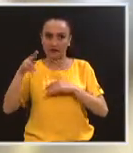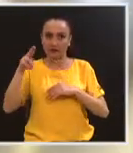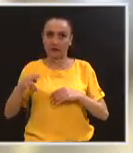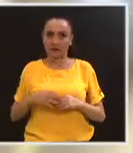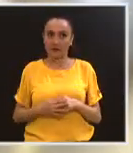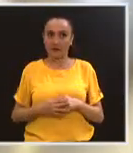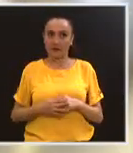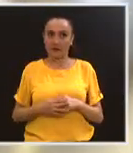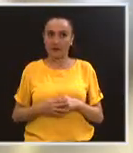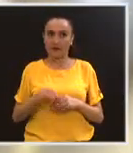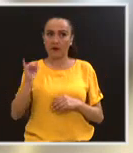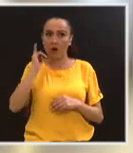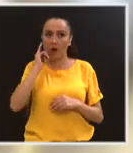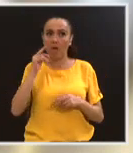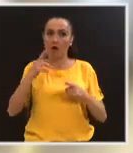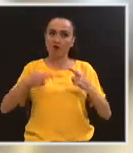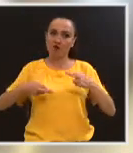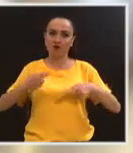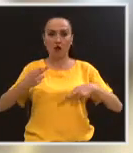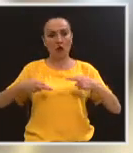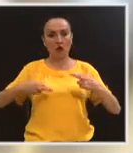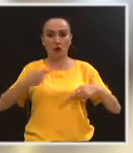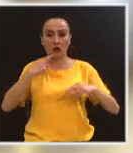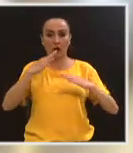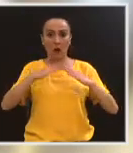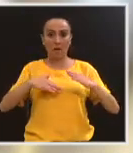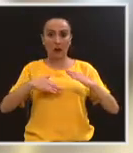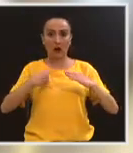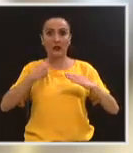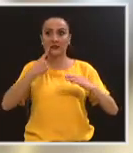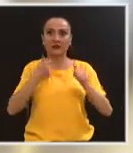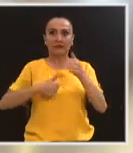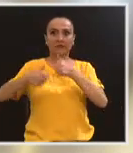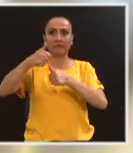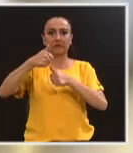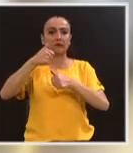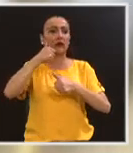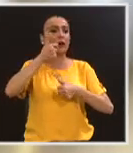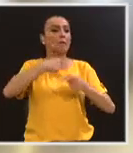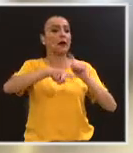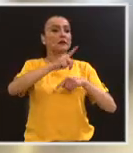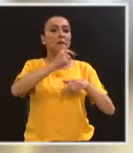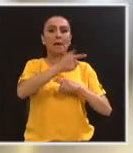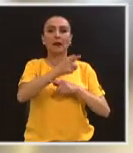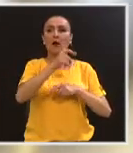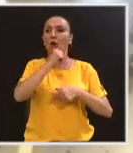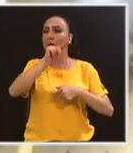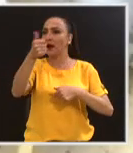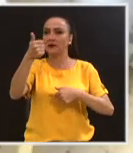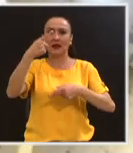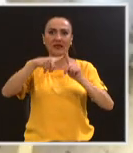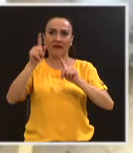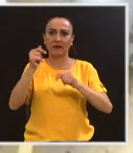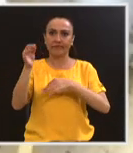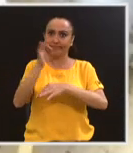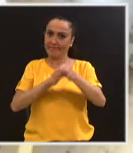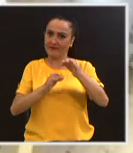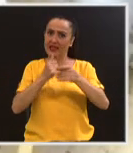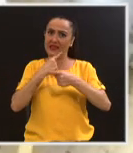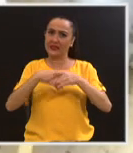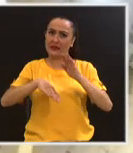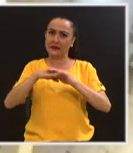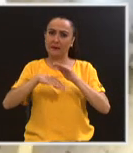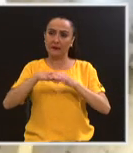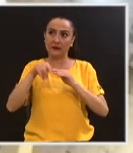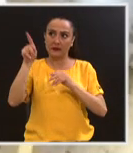conocidos Como robots los menores reciben órdenes y son fácilmente sustituidos por los grupos criminales la sentencia máxima